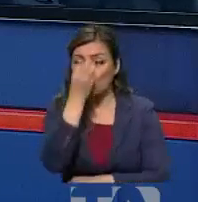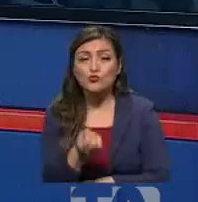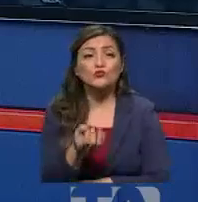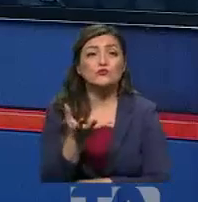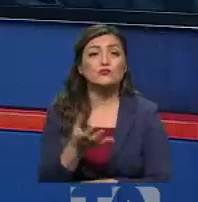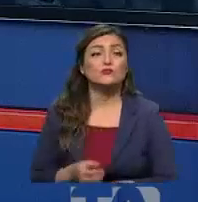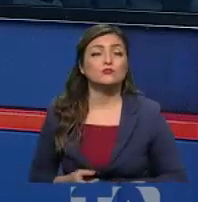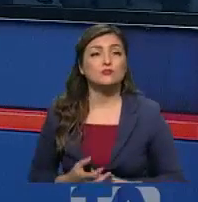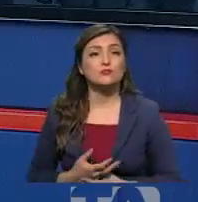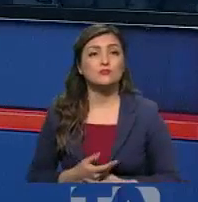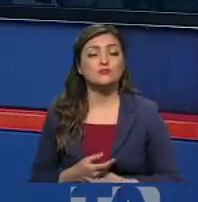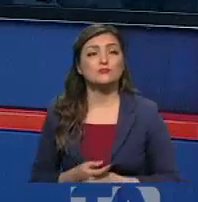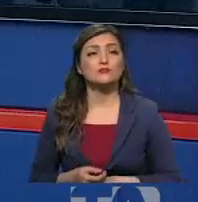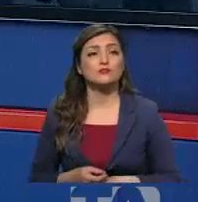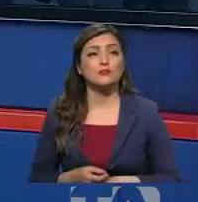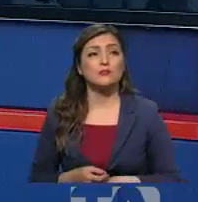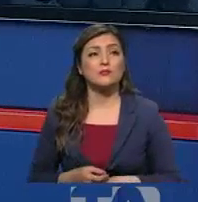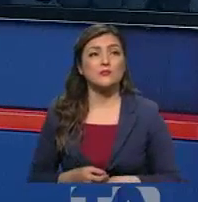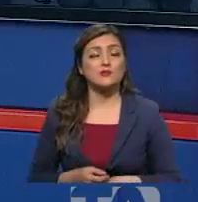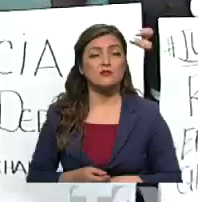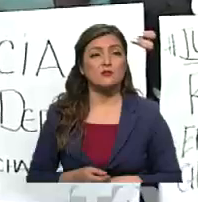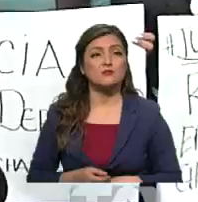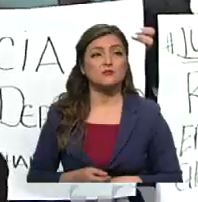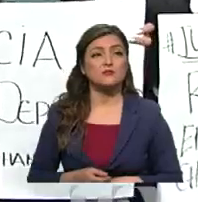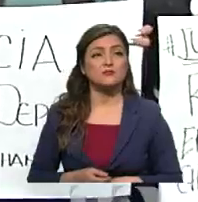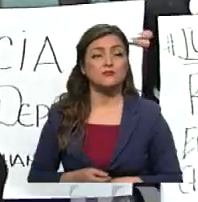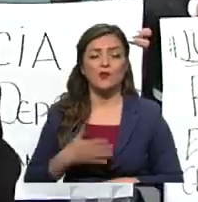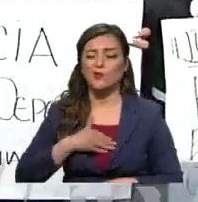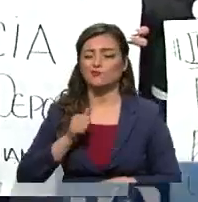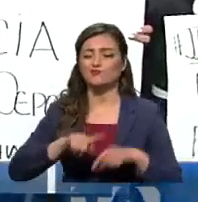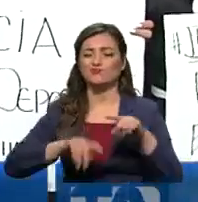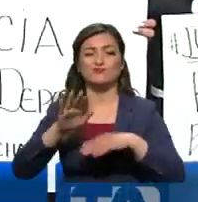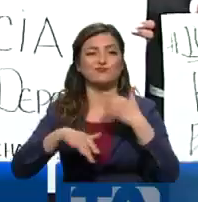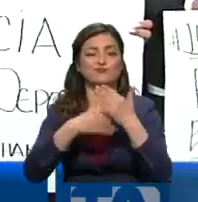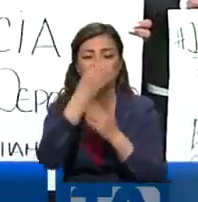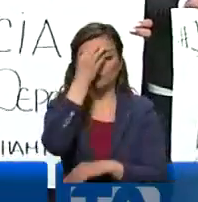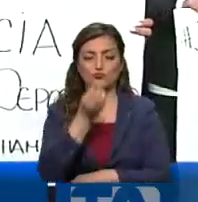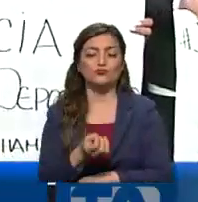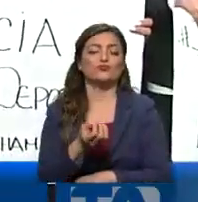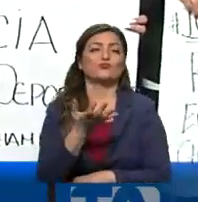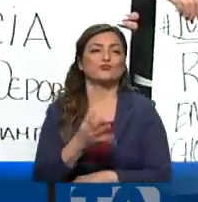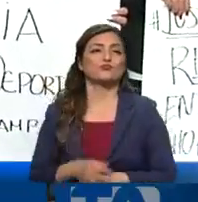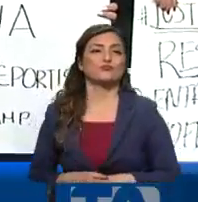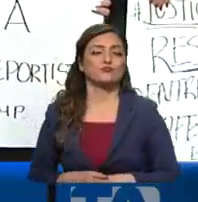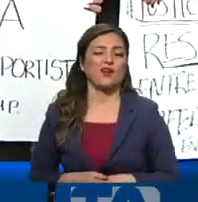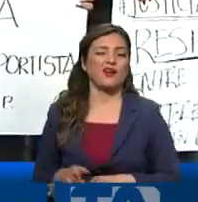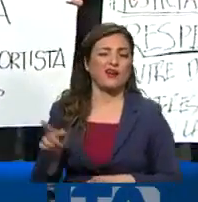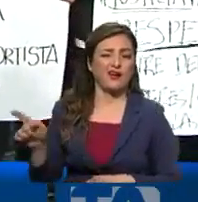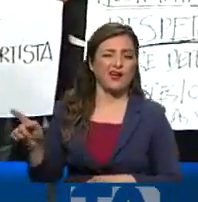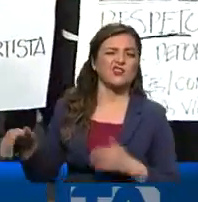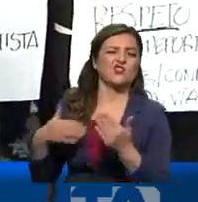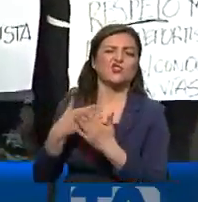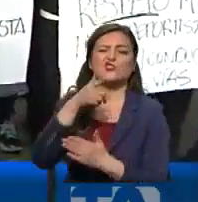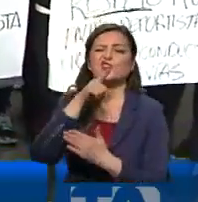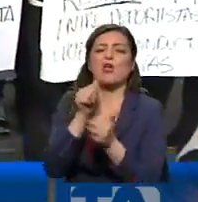días. Adelante. ¿Qué tal, Andrea? Amigos televidentes, muy buenos días. Los deportistas exigen justicia para